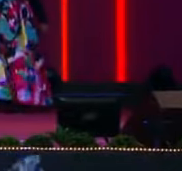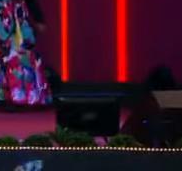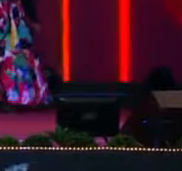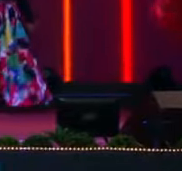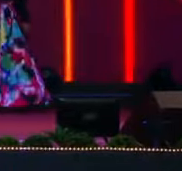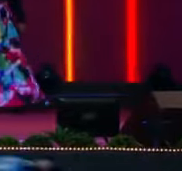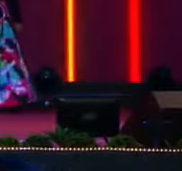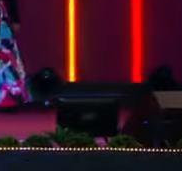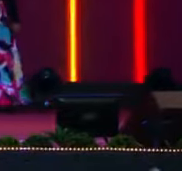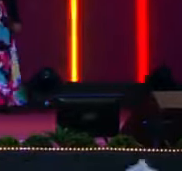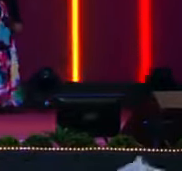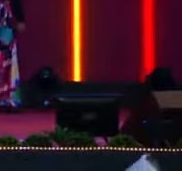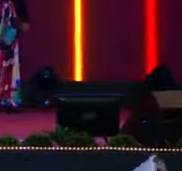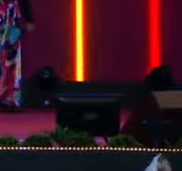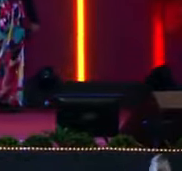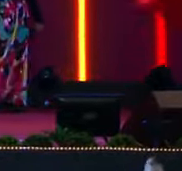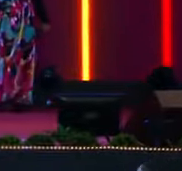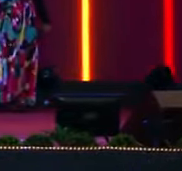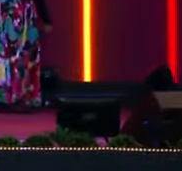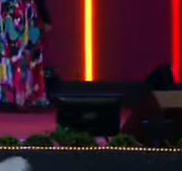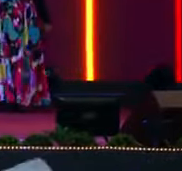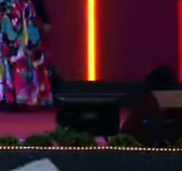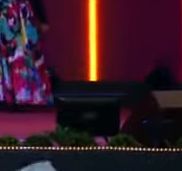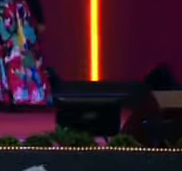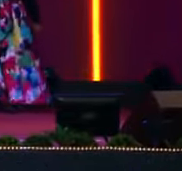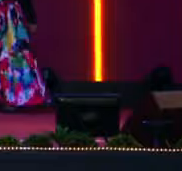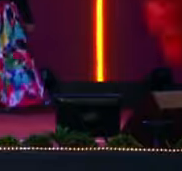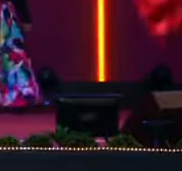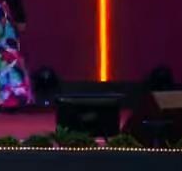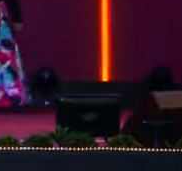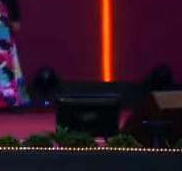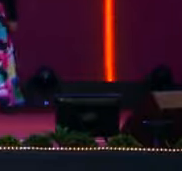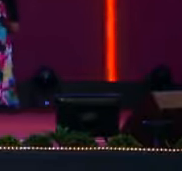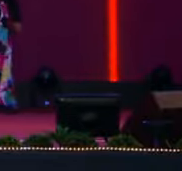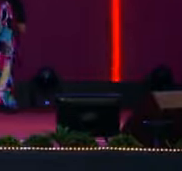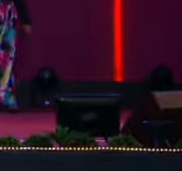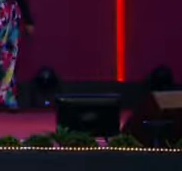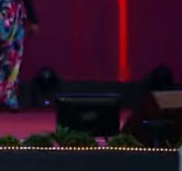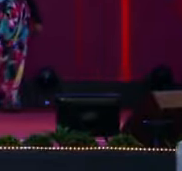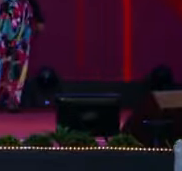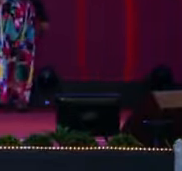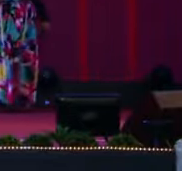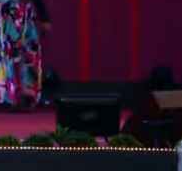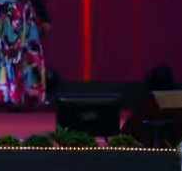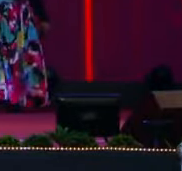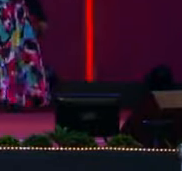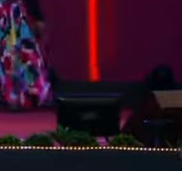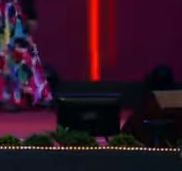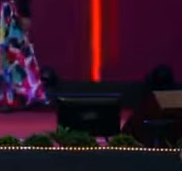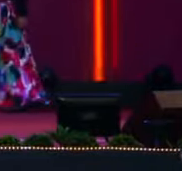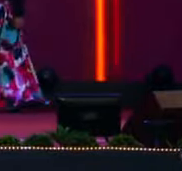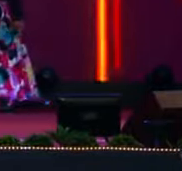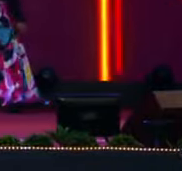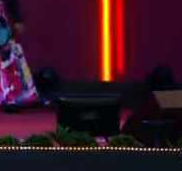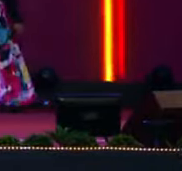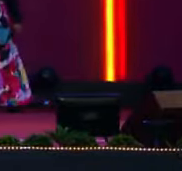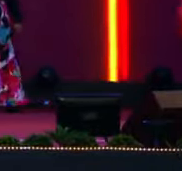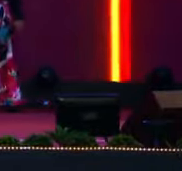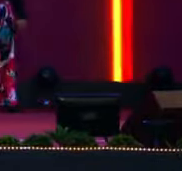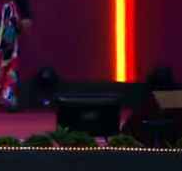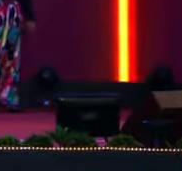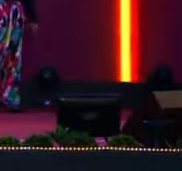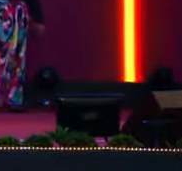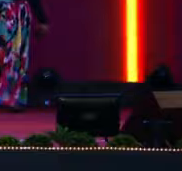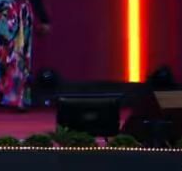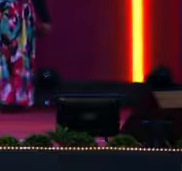están fundamentados sobre la roca. Y decimos también como Dios Josué, es que si mi